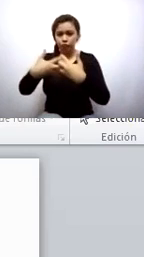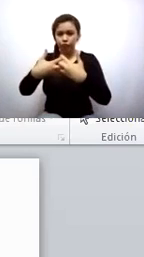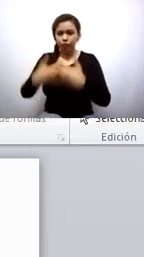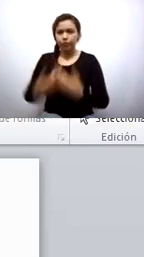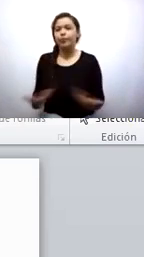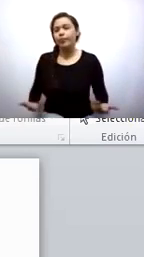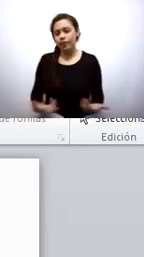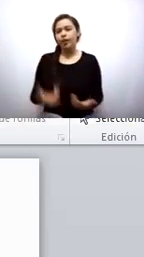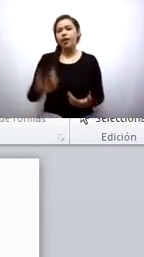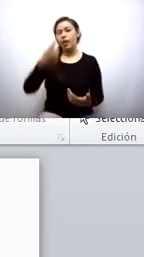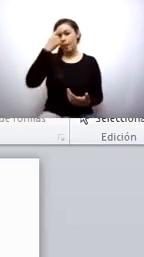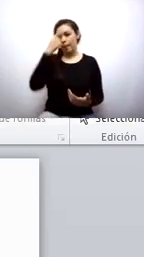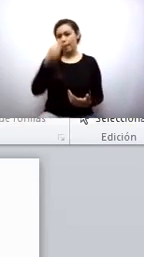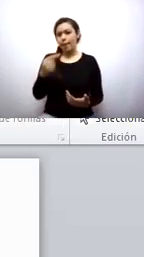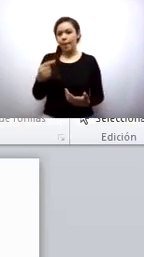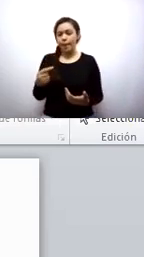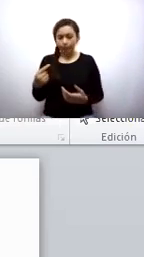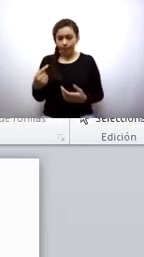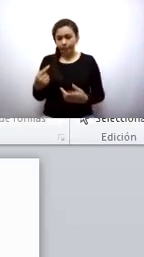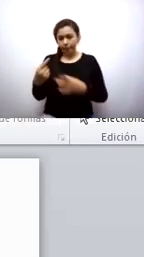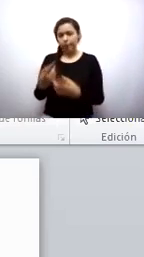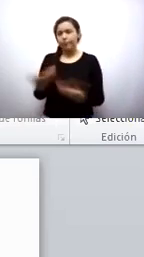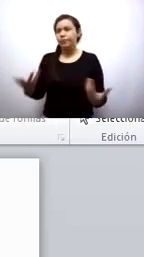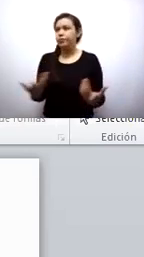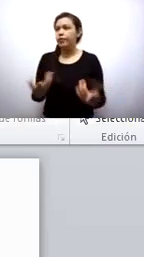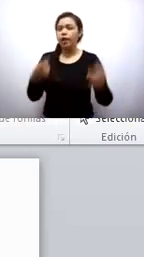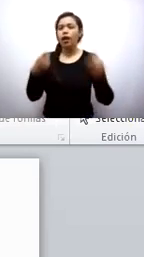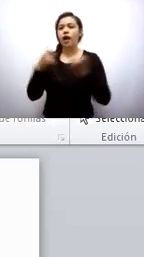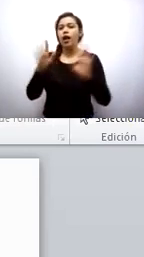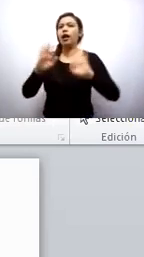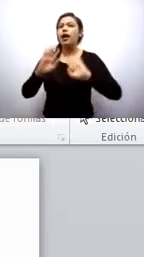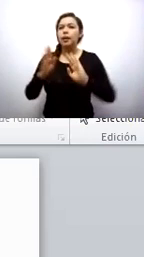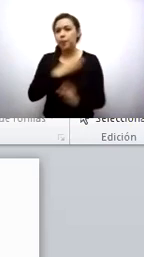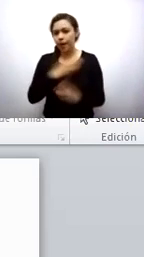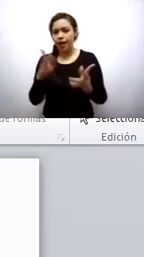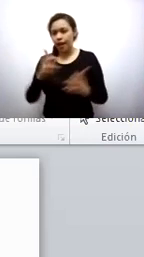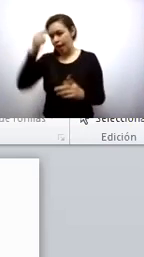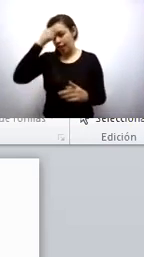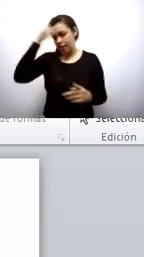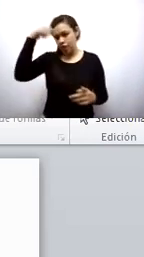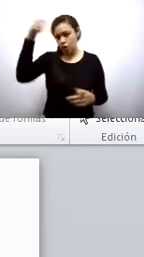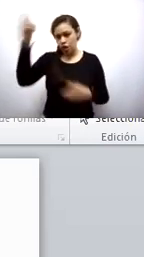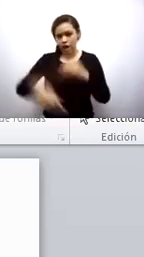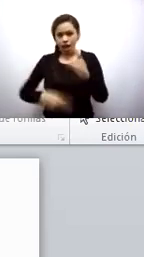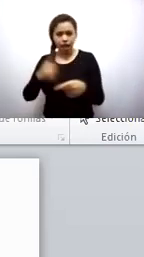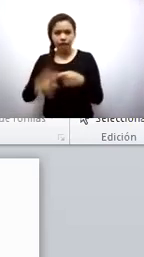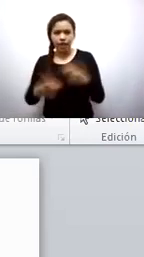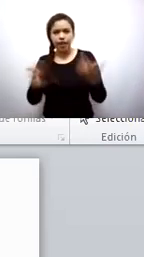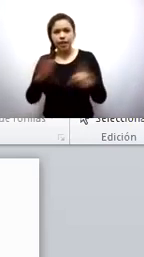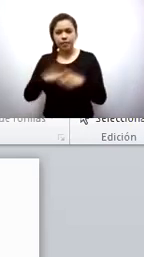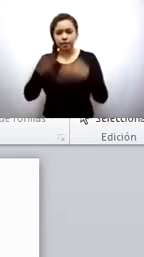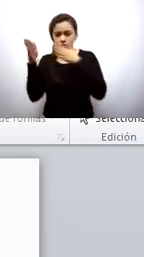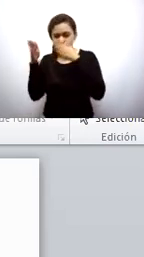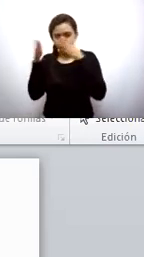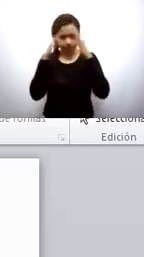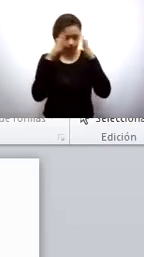Entonces, para este fin, o bueno, dejando un poquito ya la parte teórica y centrándonos un poquito en qué